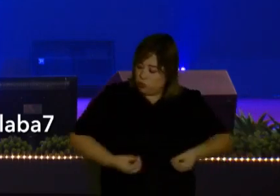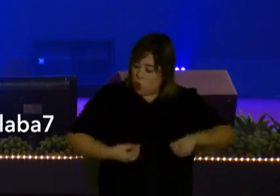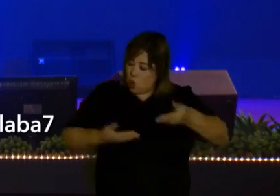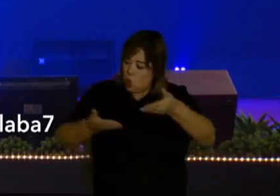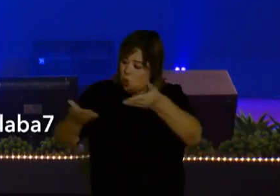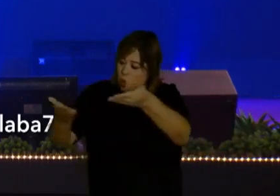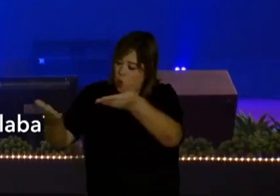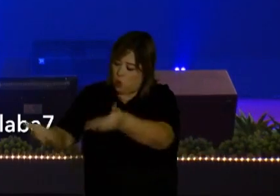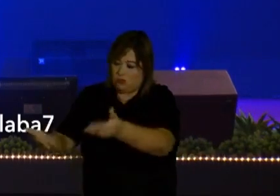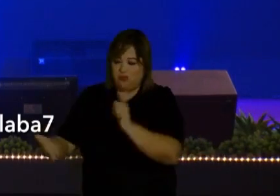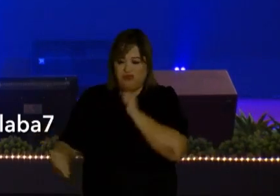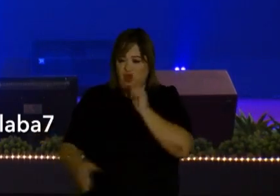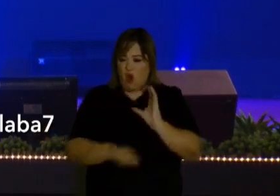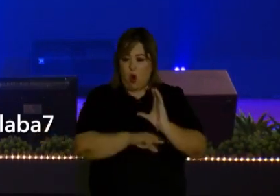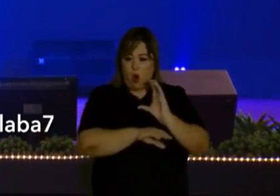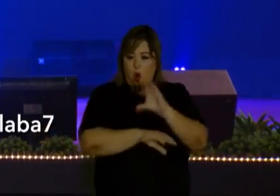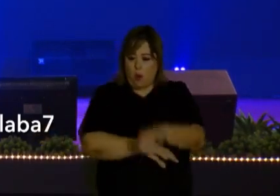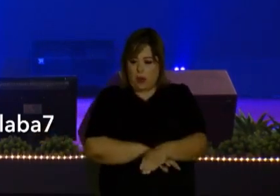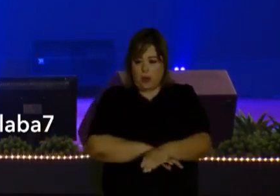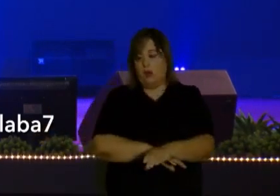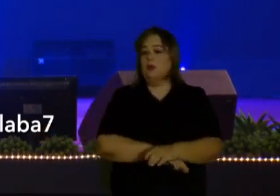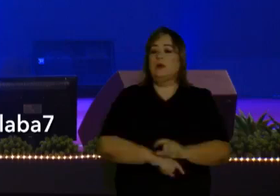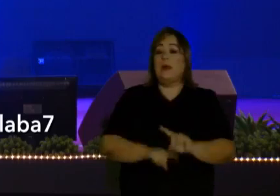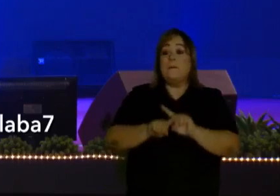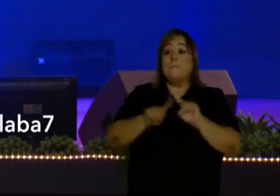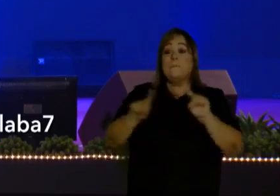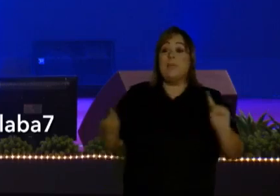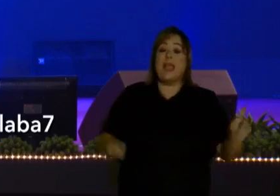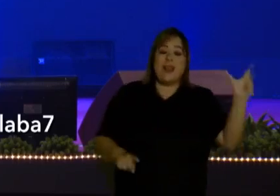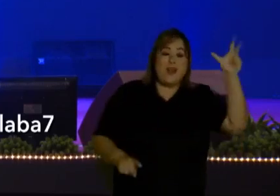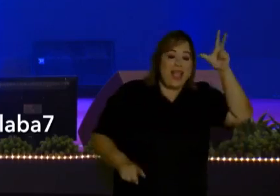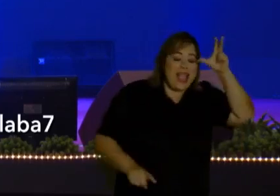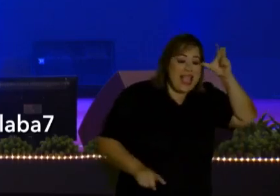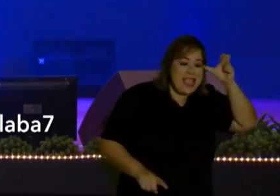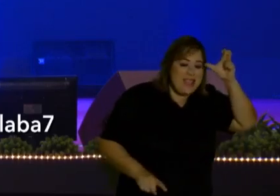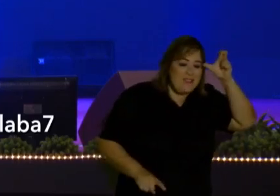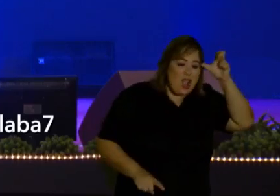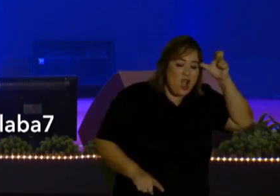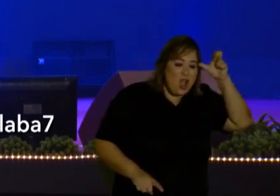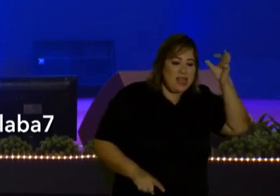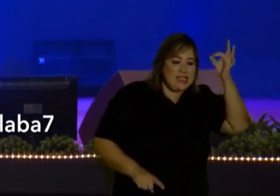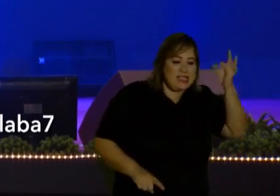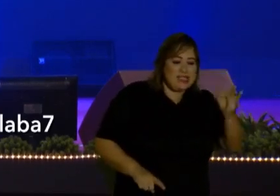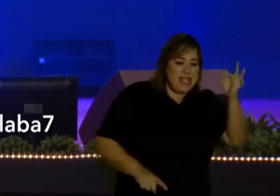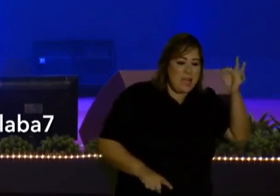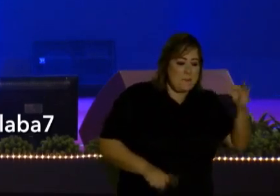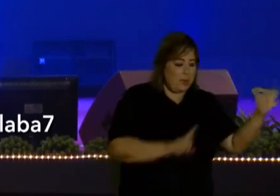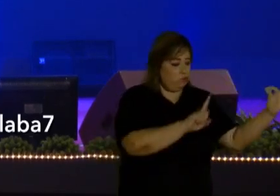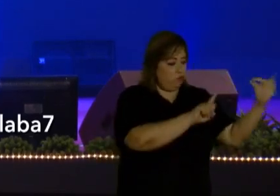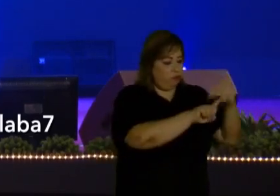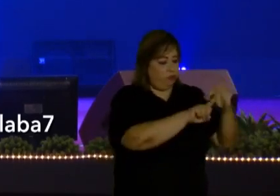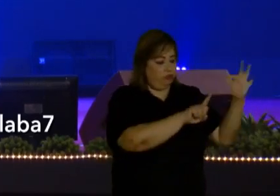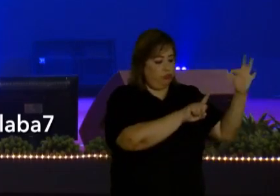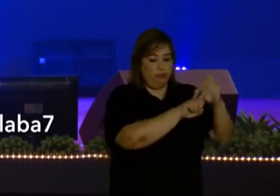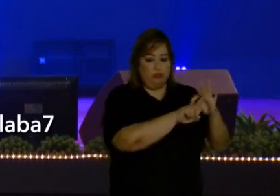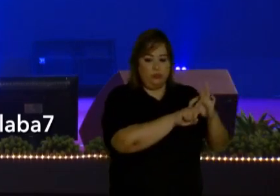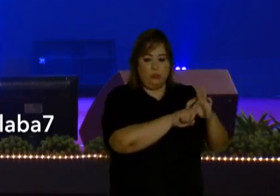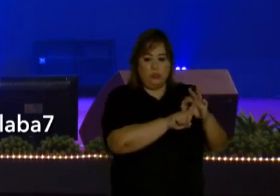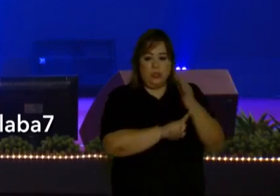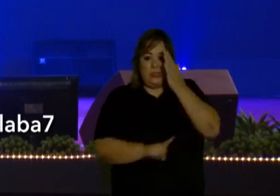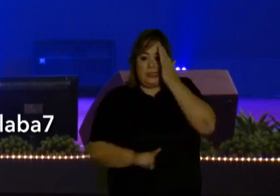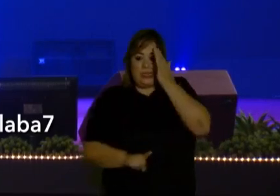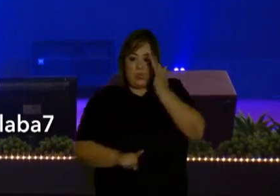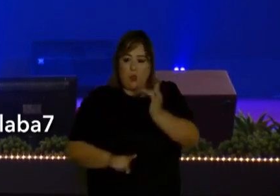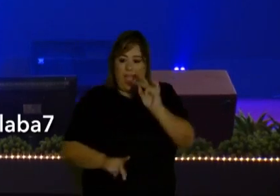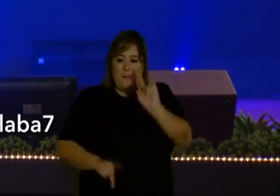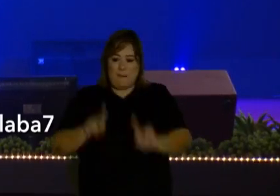asunto de imposición. Pero el enemigo siempre atacará a aquello que tiene la capacidad de impulsarte, de acelerarte. Por eso el diezmo siempre es atacado,